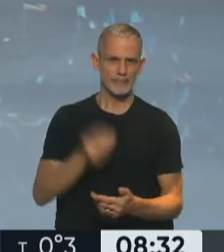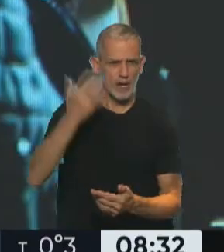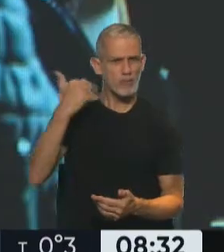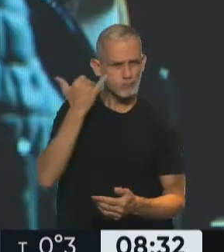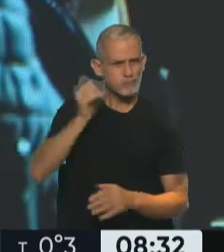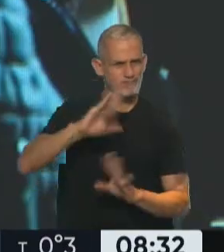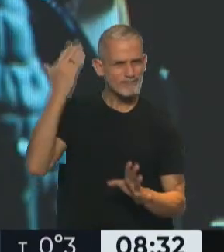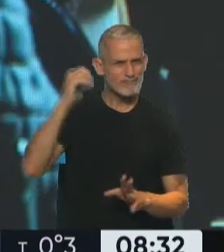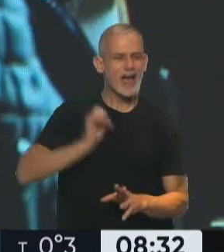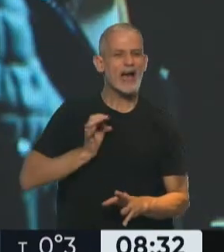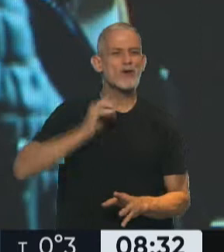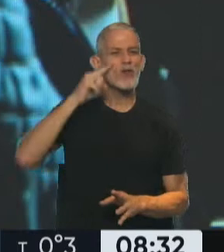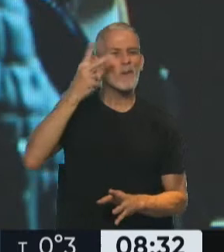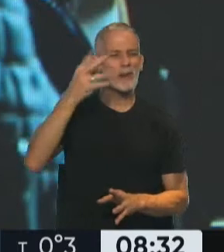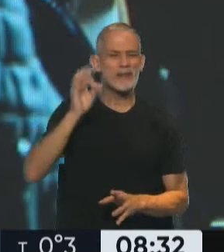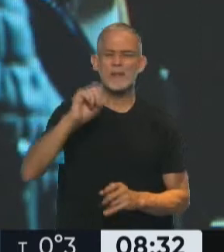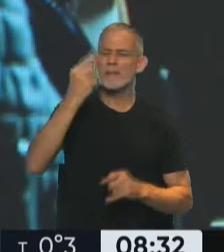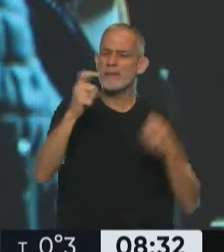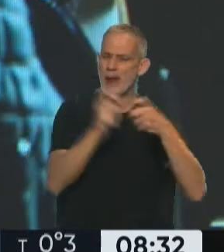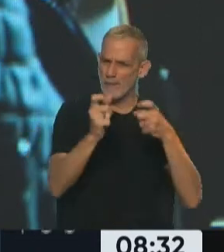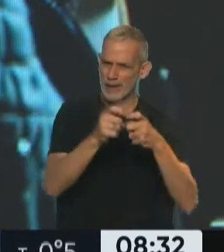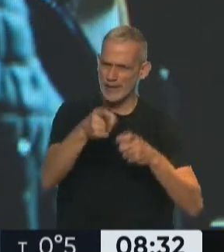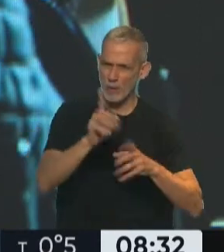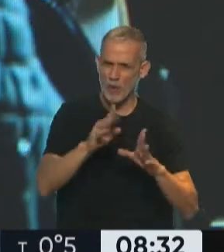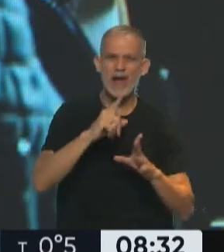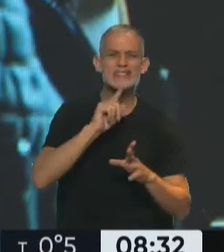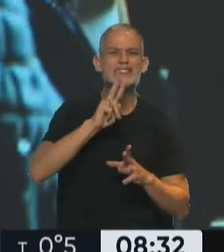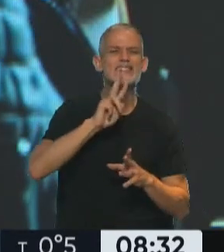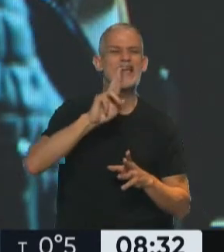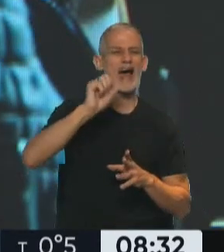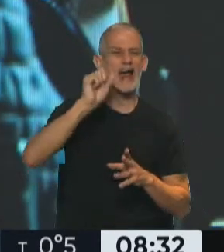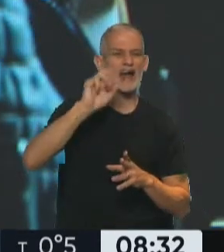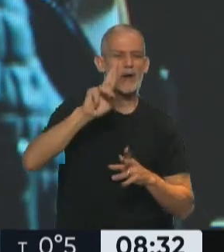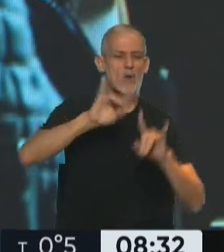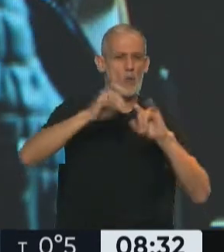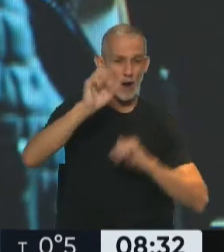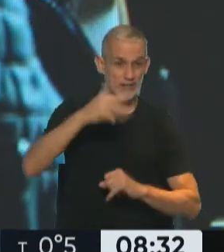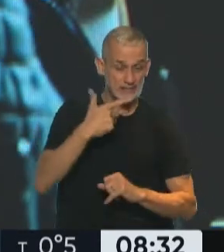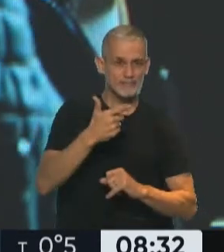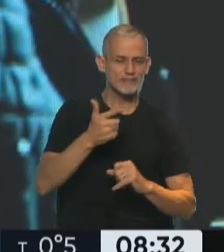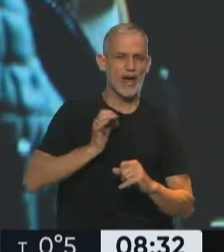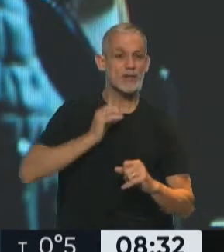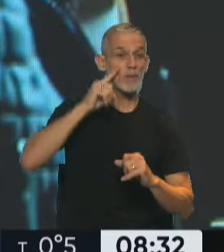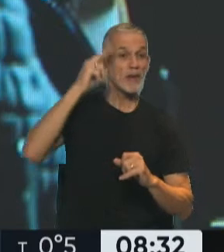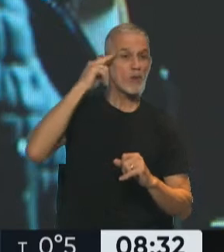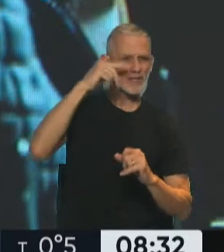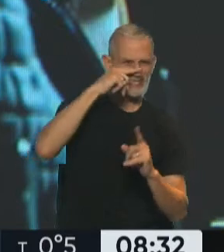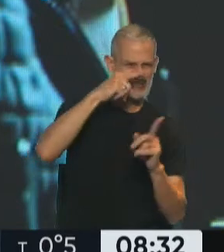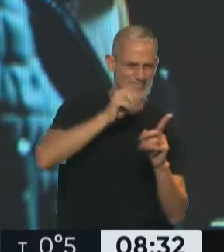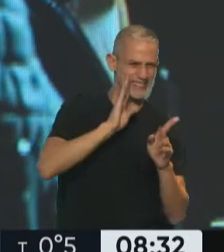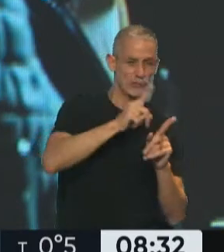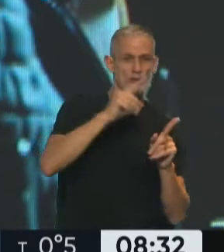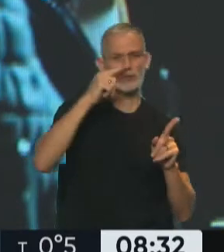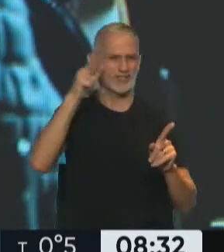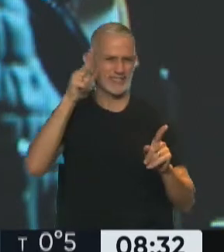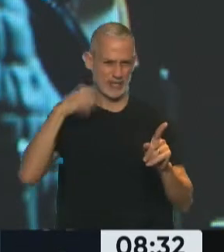año 2020, con la primera de las películas de Star Wars, aquella que estrenaba en 1977 en Estados Unidos, en el 78 acá. ¿Cómo es la